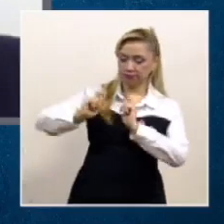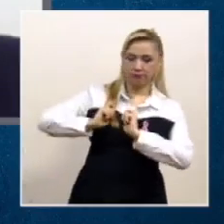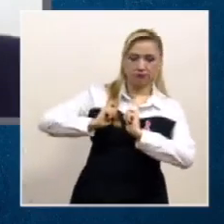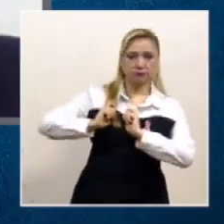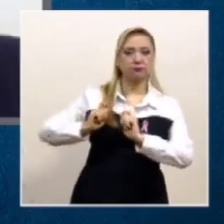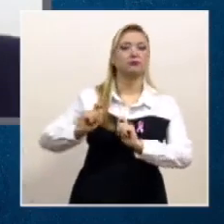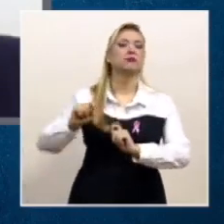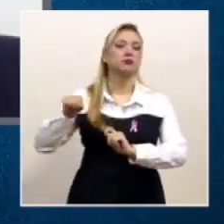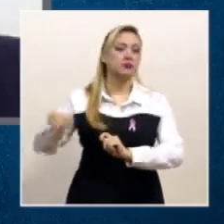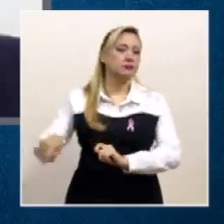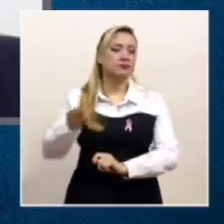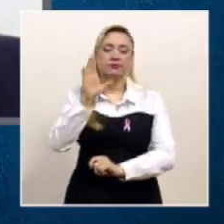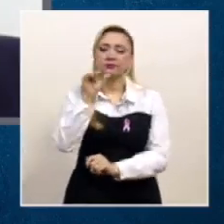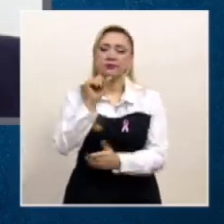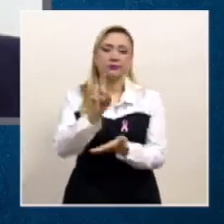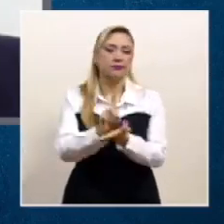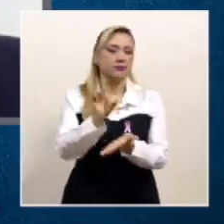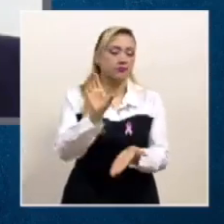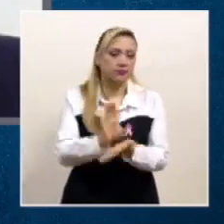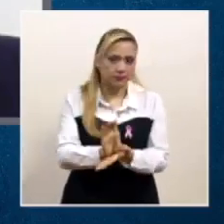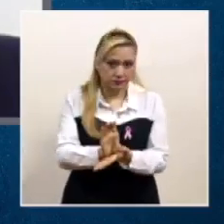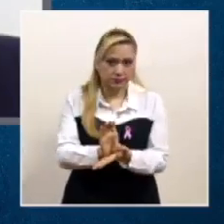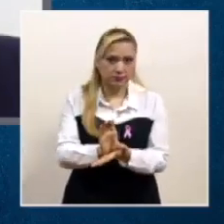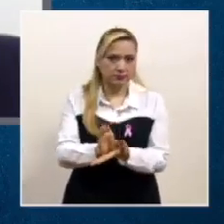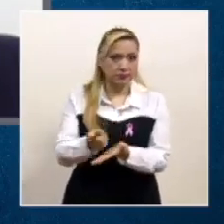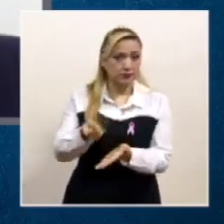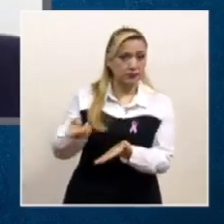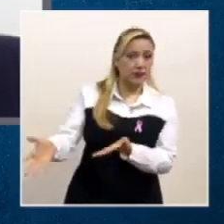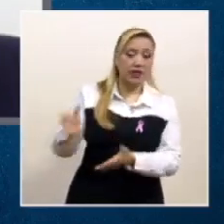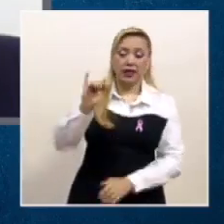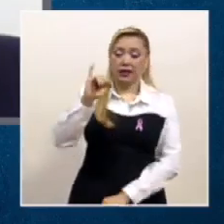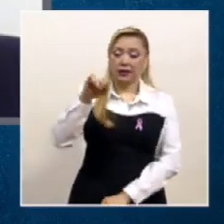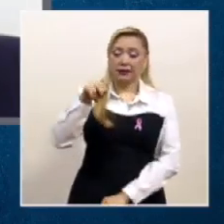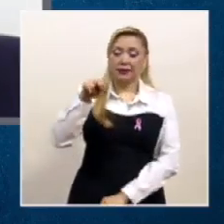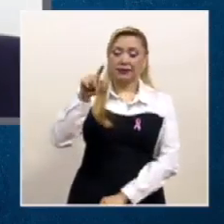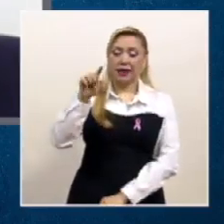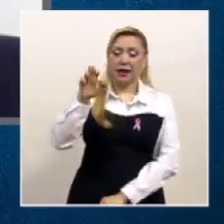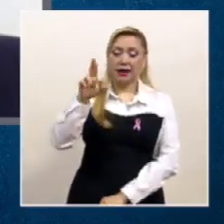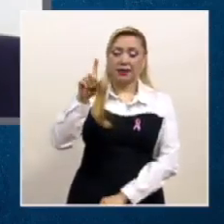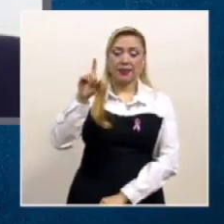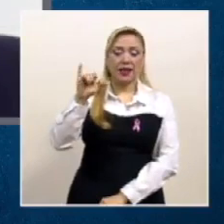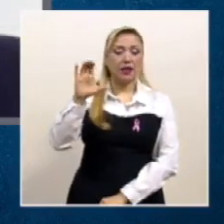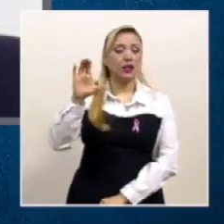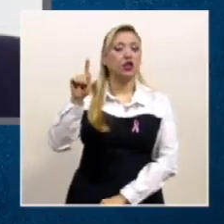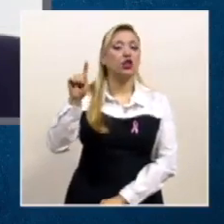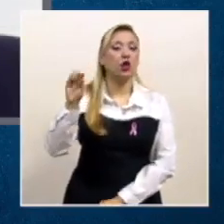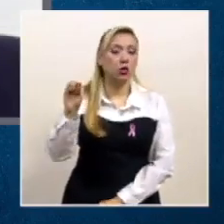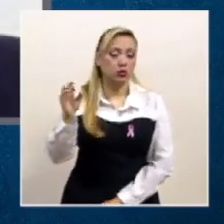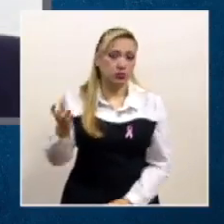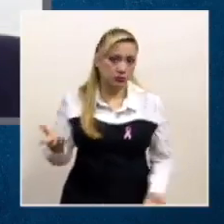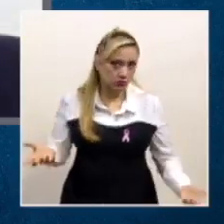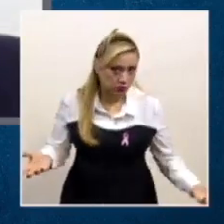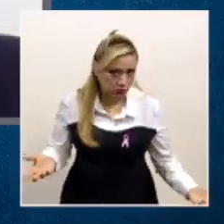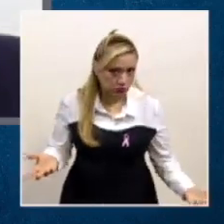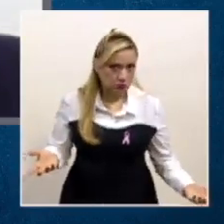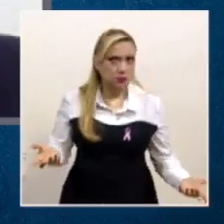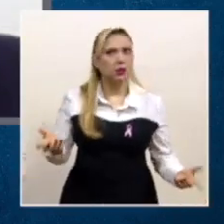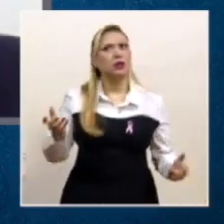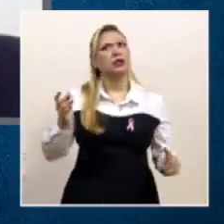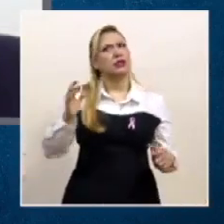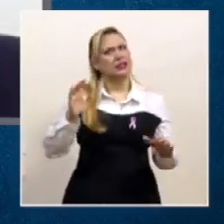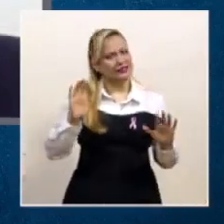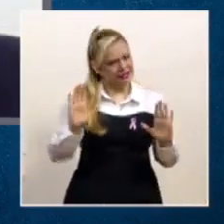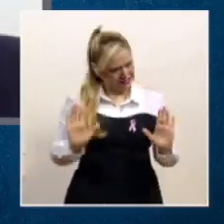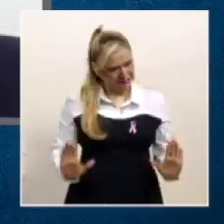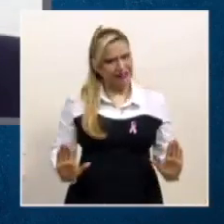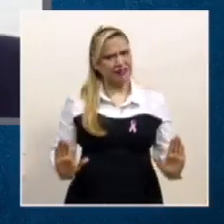en lugar de la persona que es declarada interdicta. Entonces, esta figura, si bien es cierto, a las y